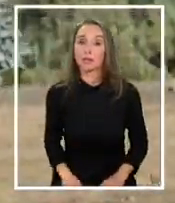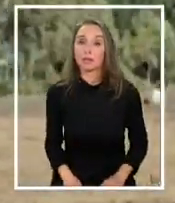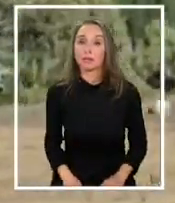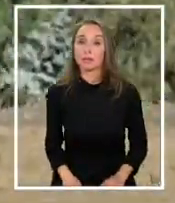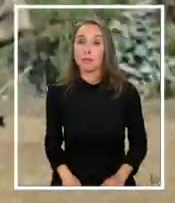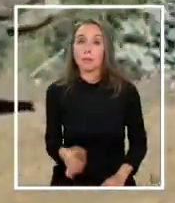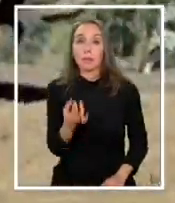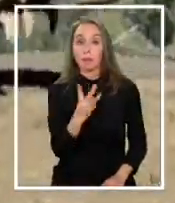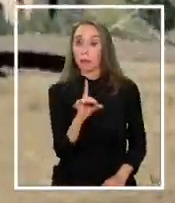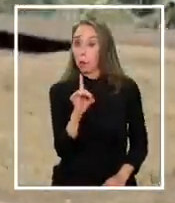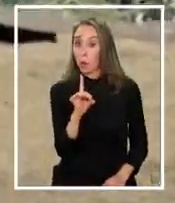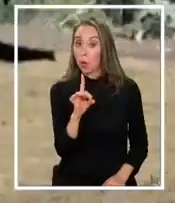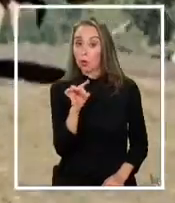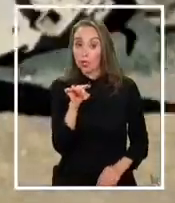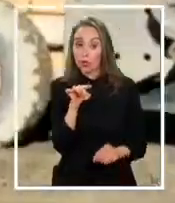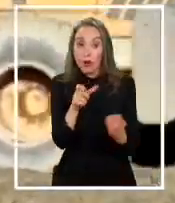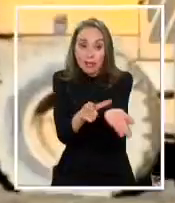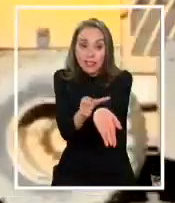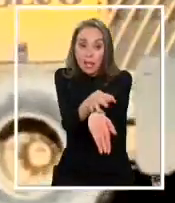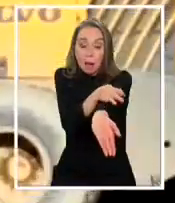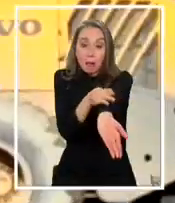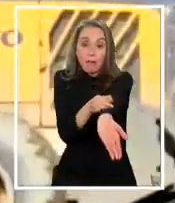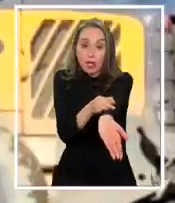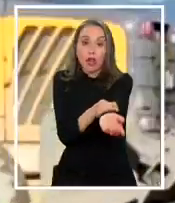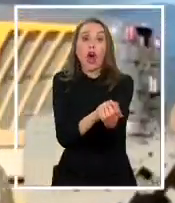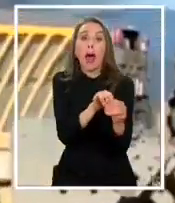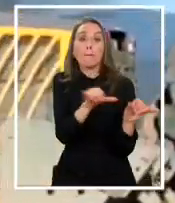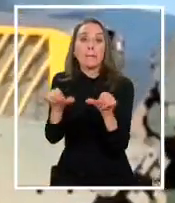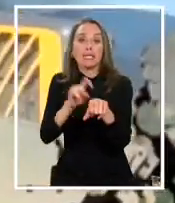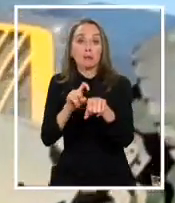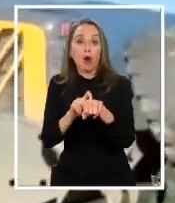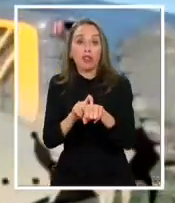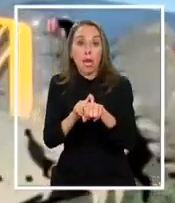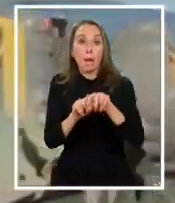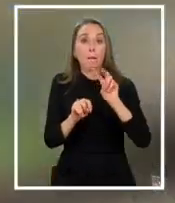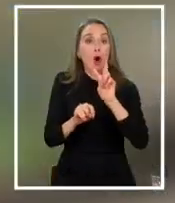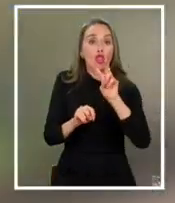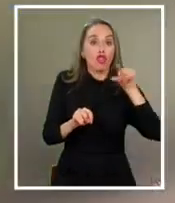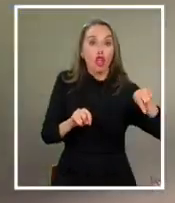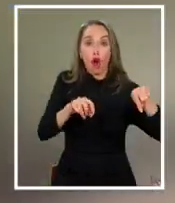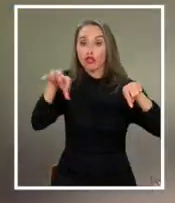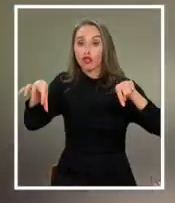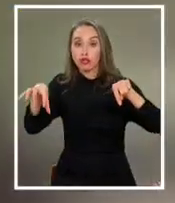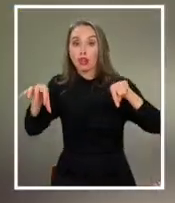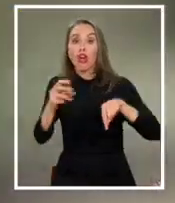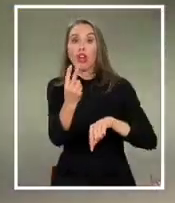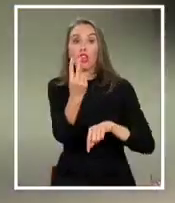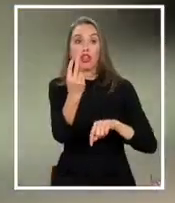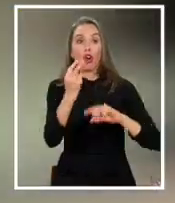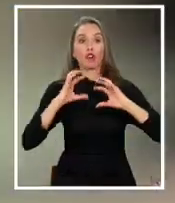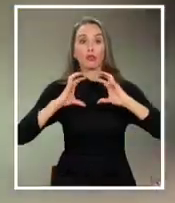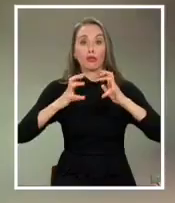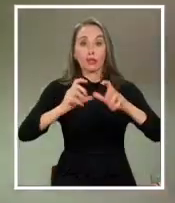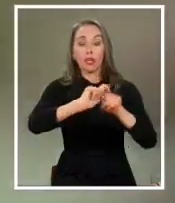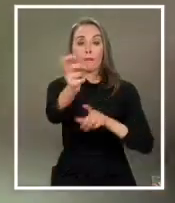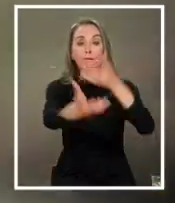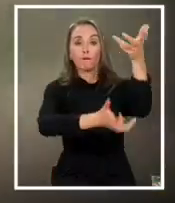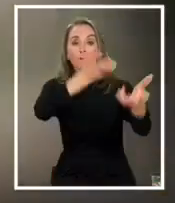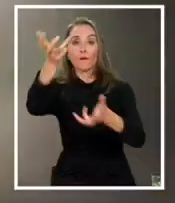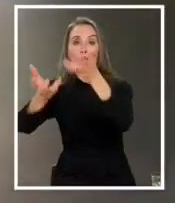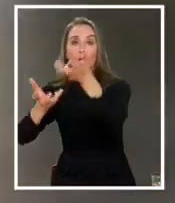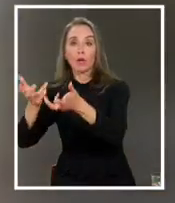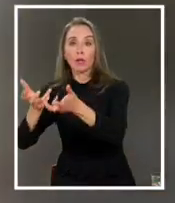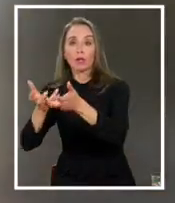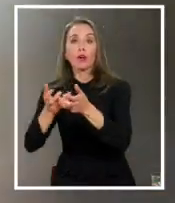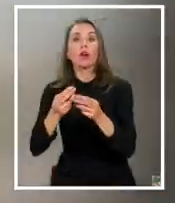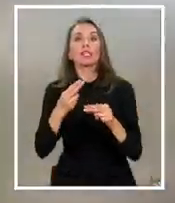Pero no fue lo único en esa provincia. Dos acciones simultáneas dejaron en total 12 maquinarias afectadas por el fuego. En el